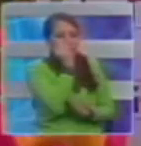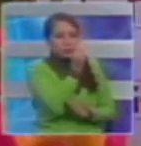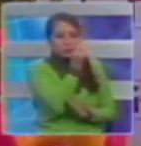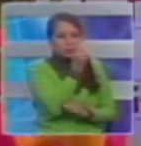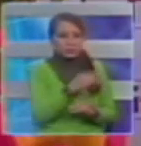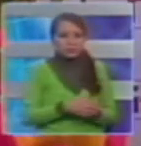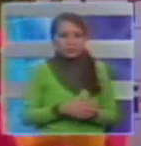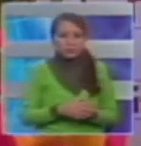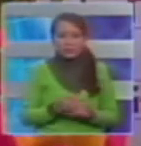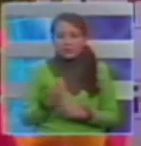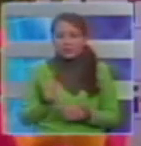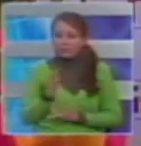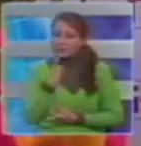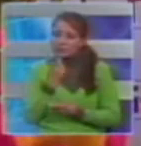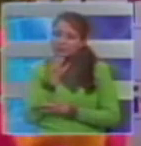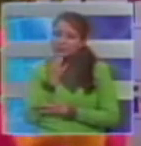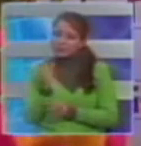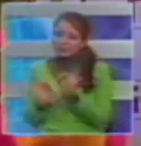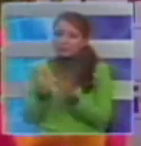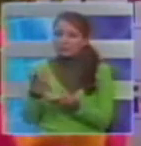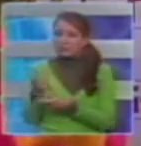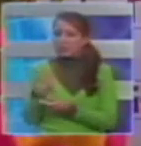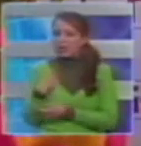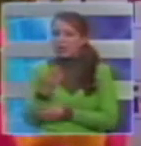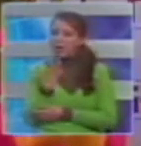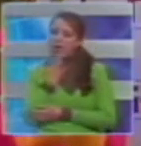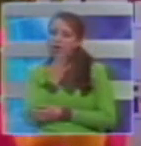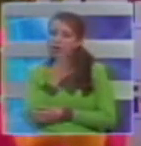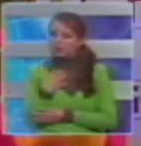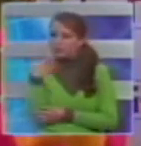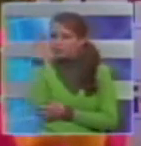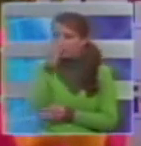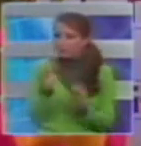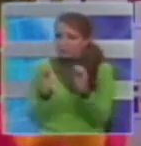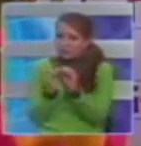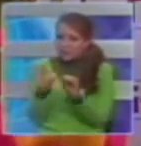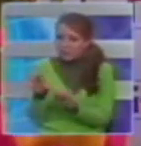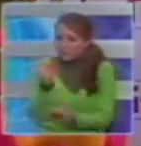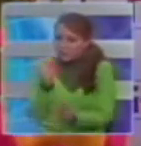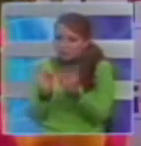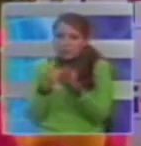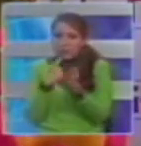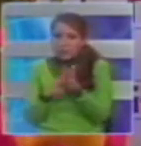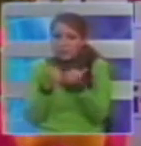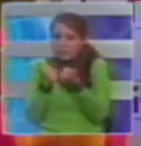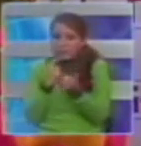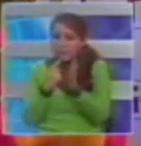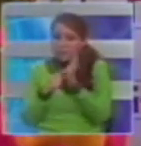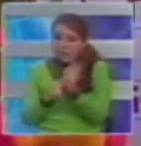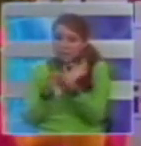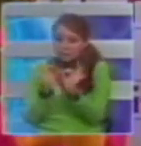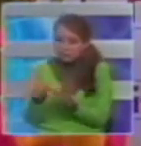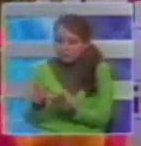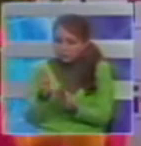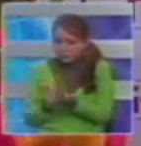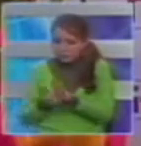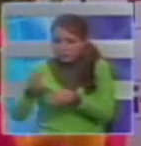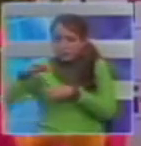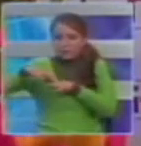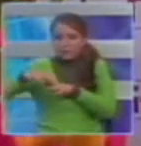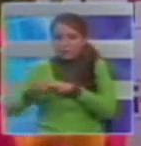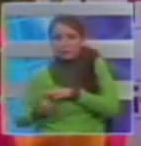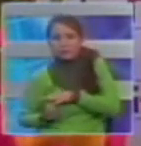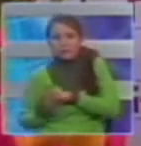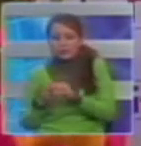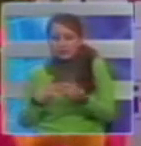Realmente vamos por los colores. Vemos más o menos los colores más atractivos, seleccionamos unos buenos ejemplares, y esos son los que